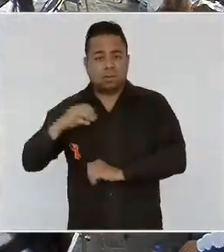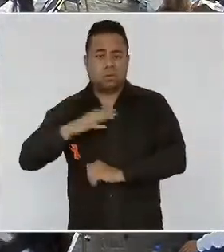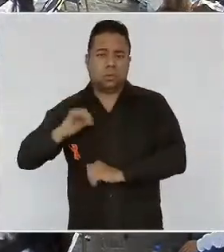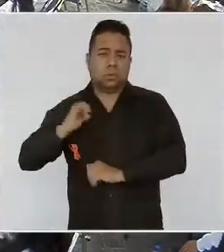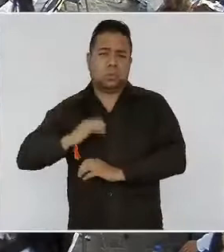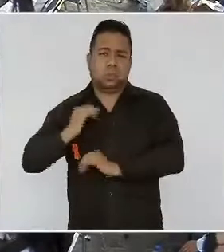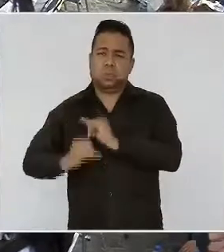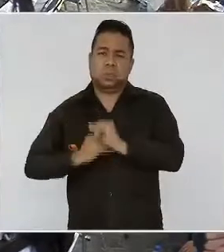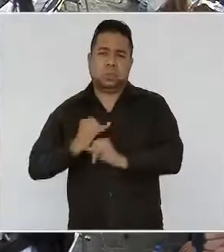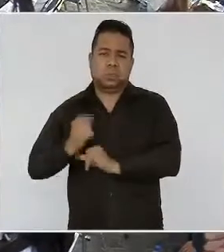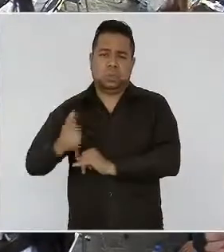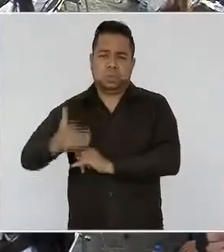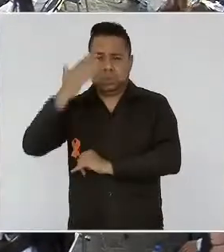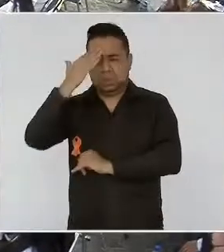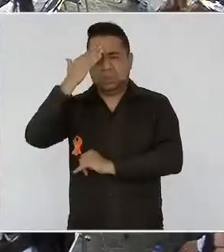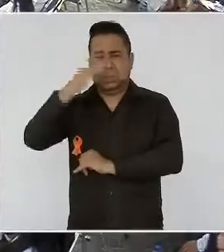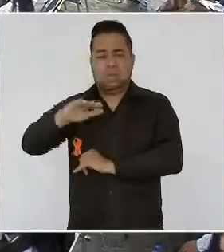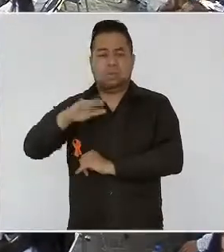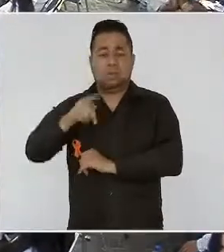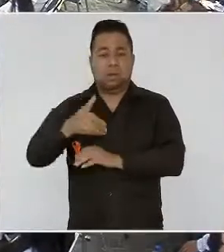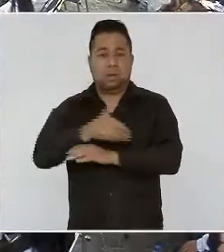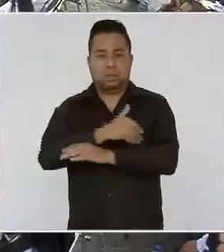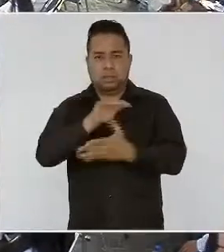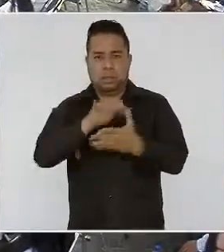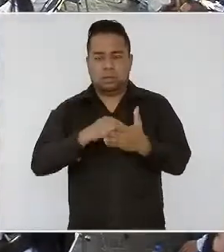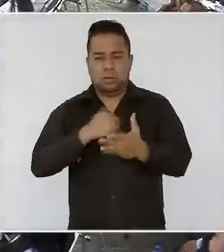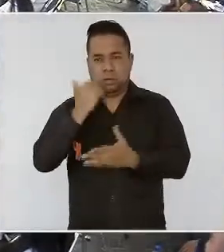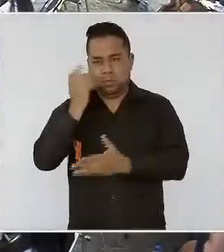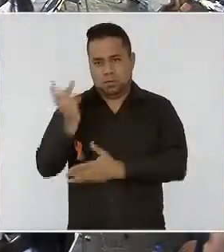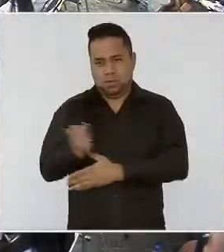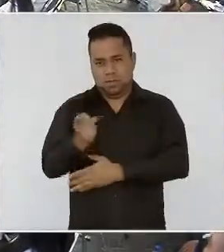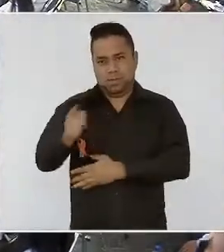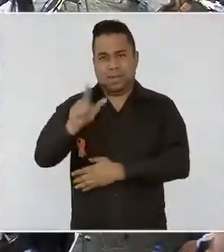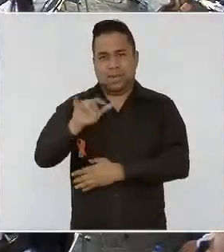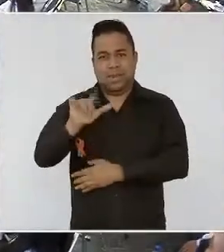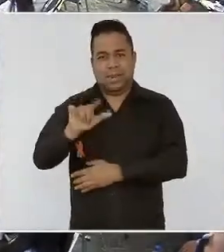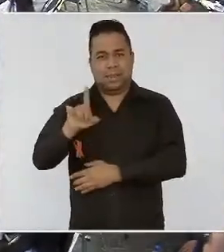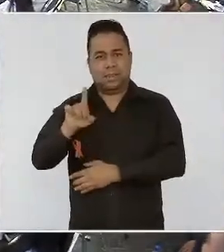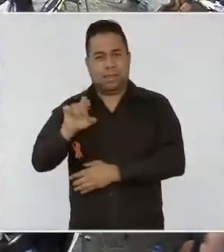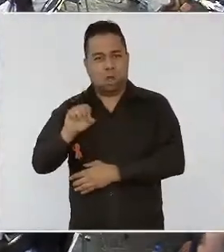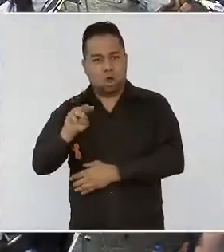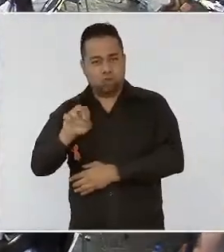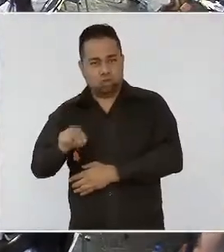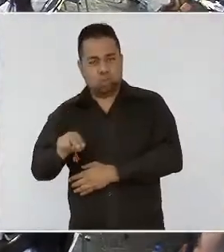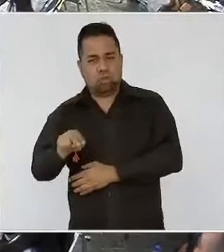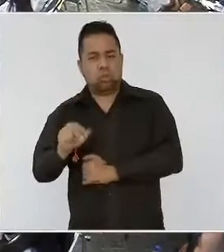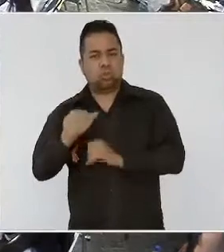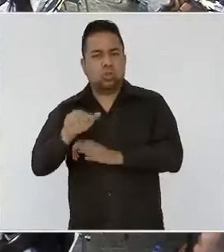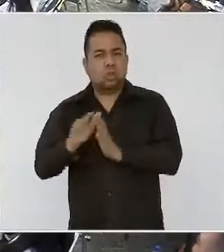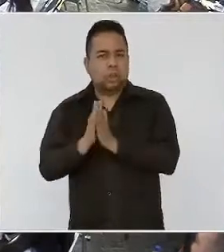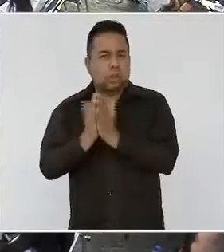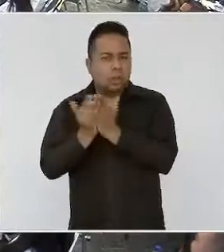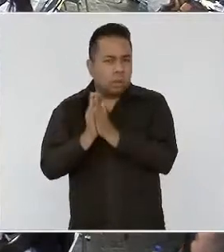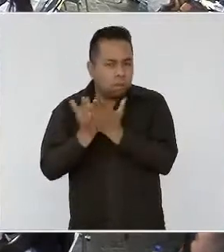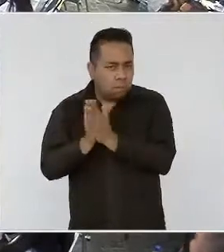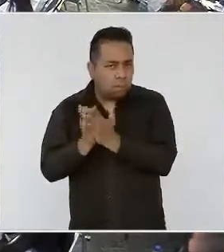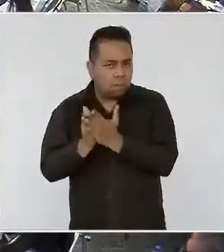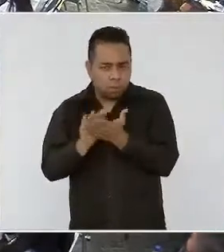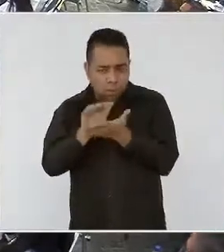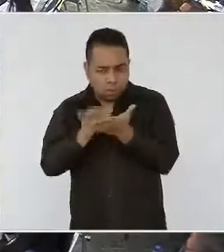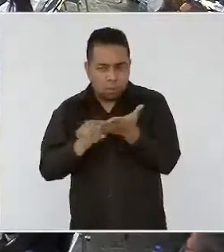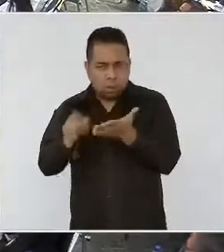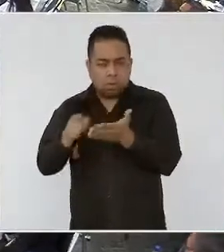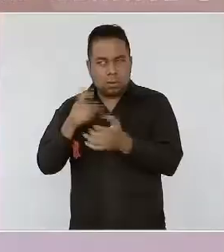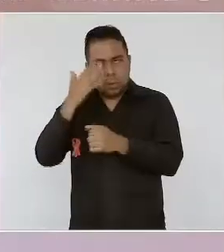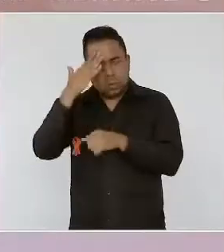trascendencia internacional, pero antes de leer nos gustaría preguntarle a Lila Downs sobre algún libro que te